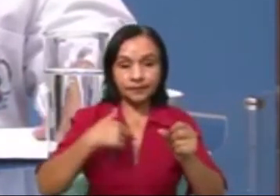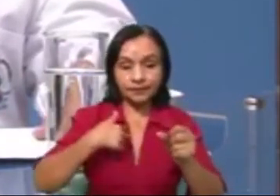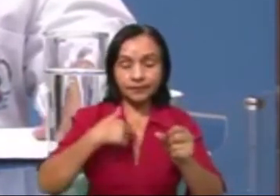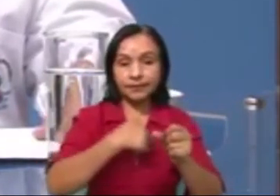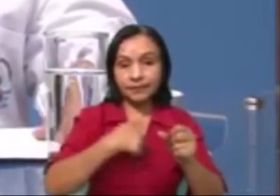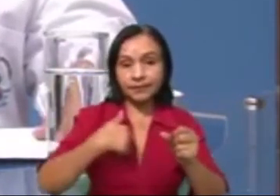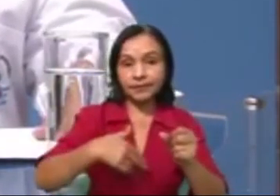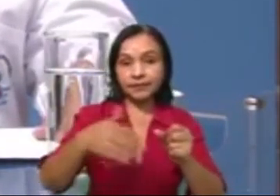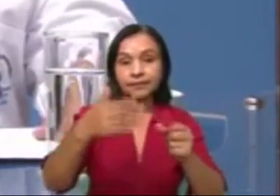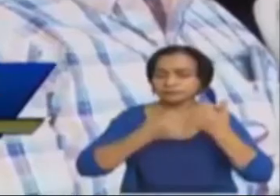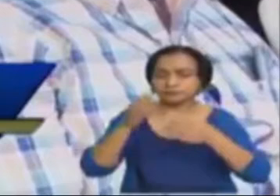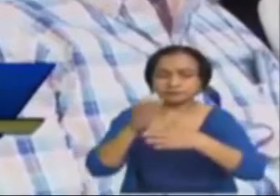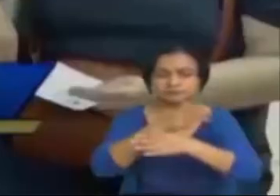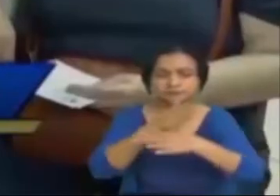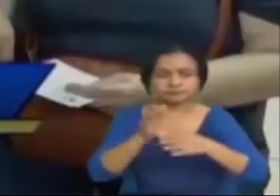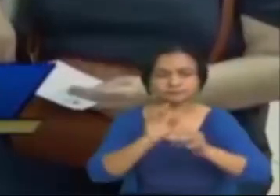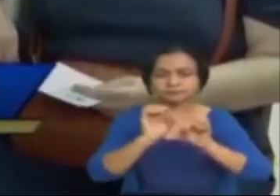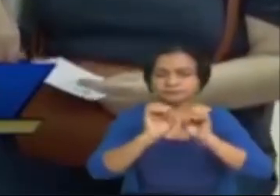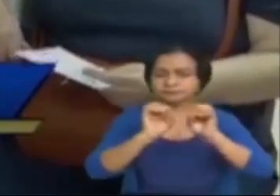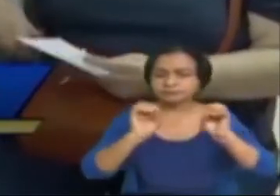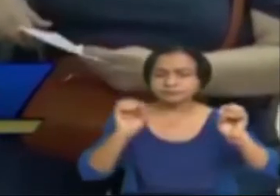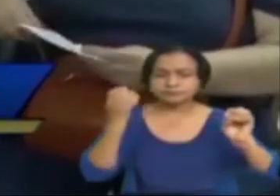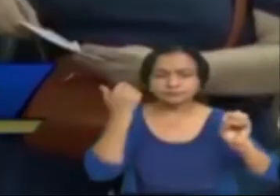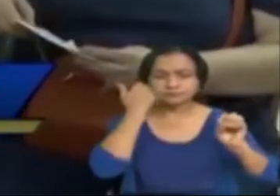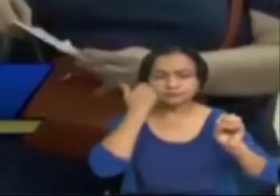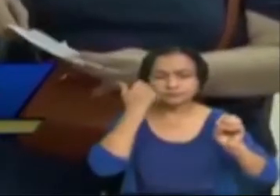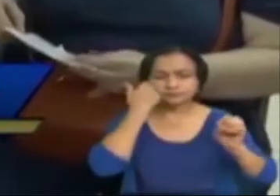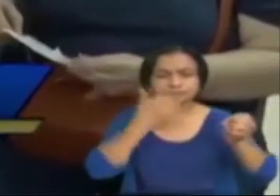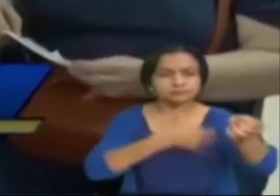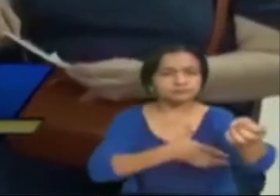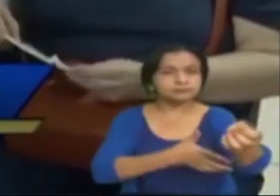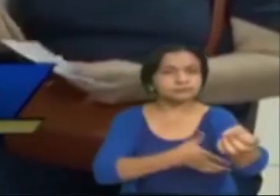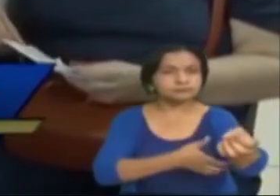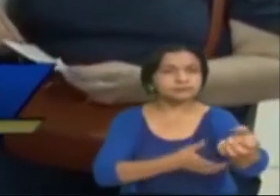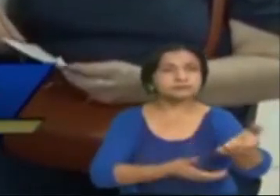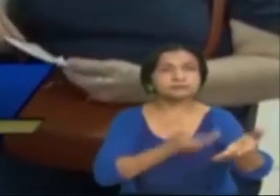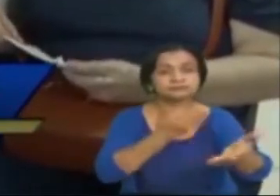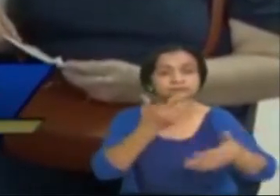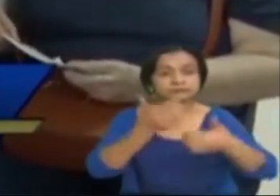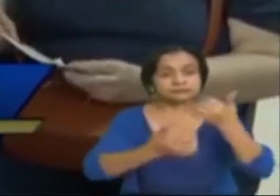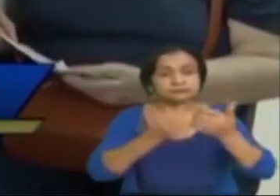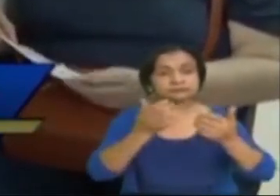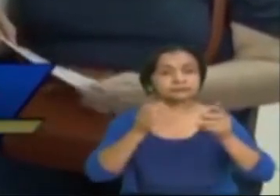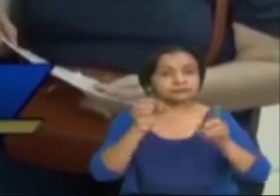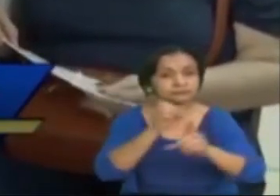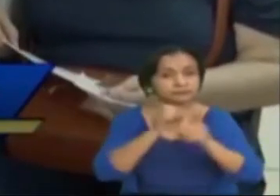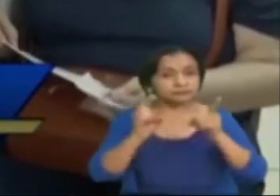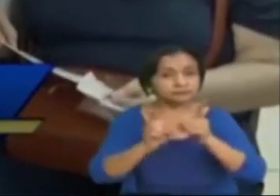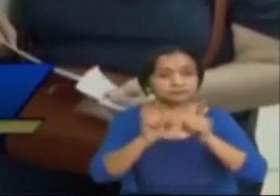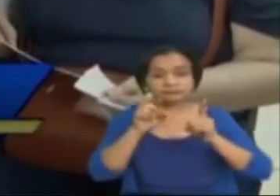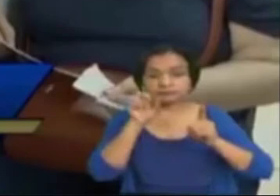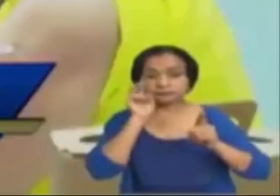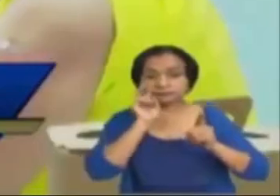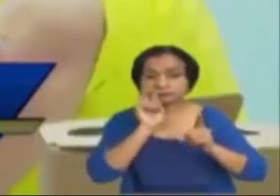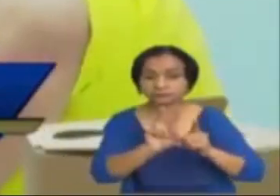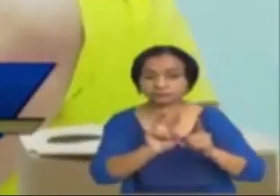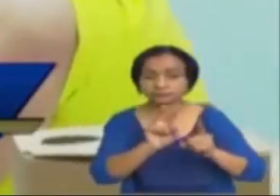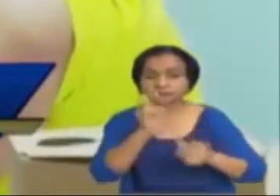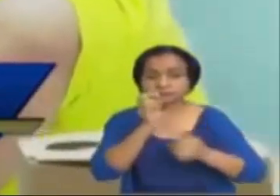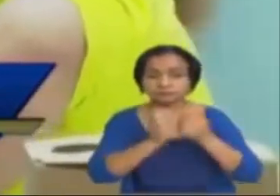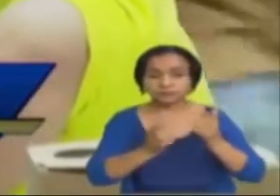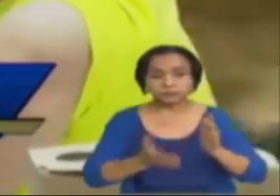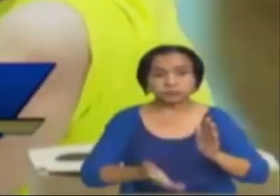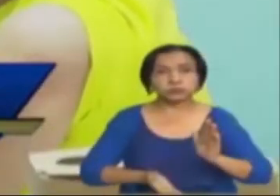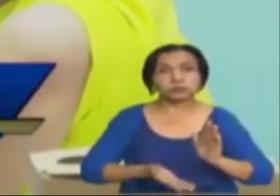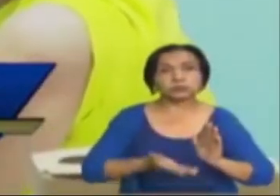vacunación voluntaria y continuar también los programas de comunicación y de promoción en salud para mantener las medidas preventivas contra la COVID-19 y contra todas